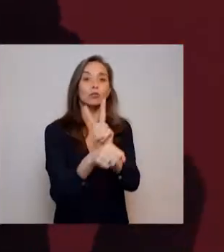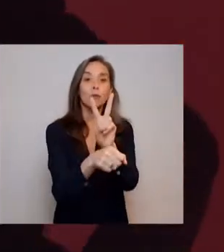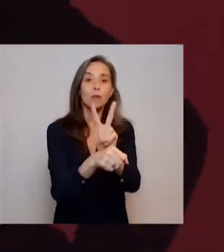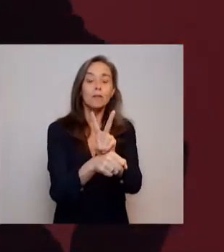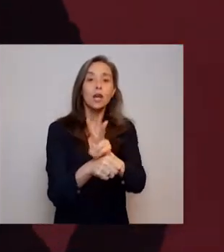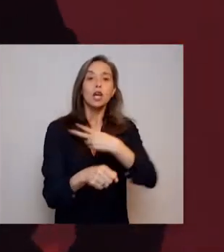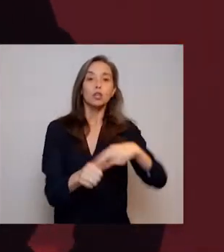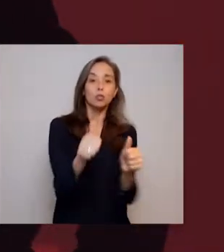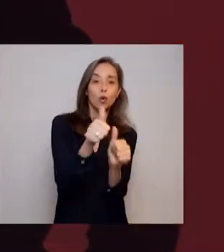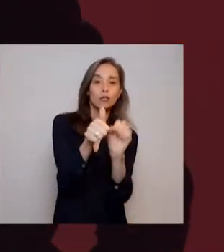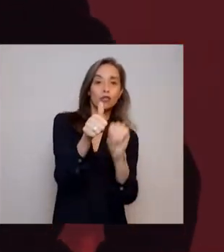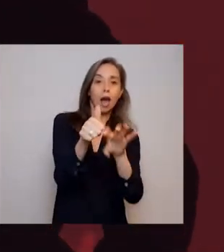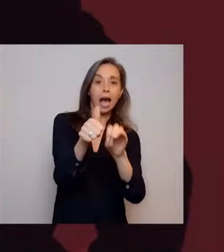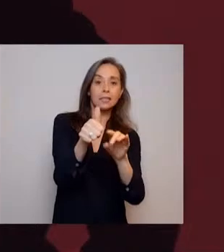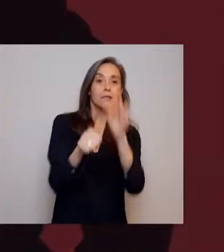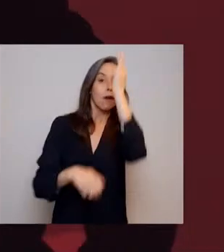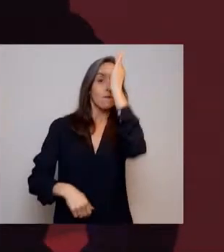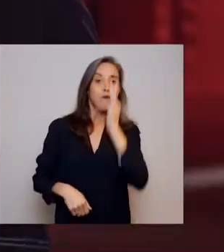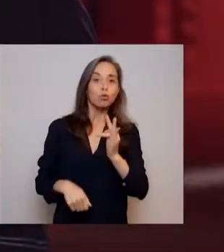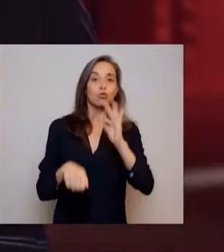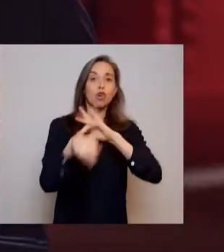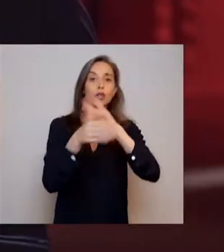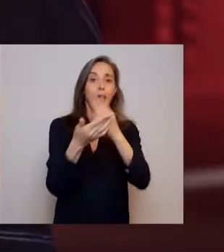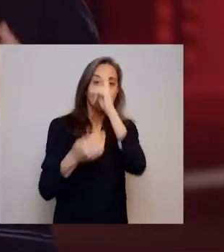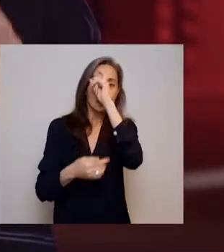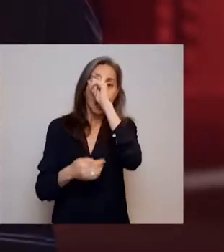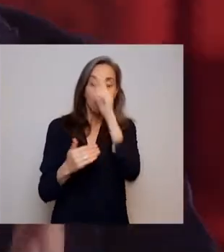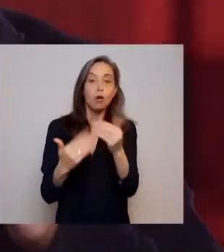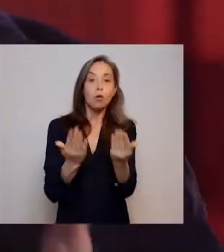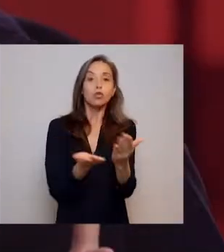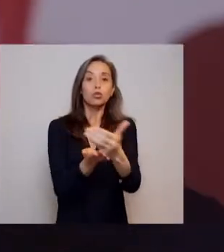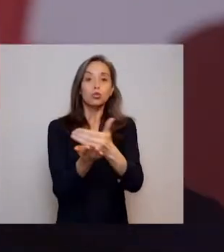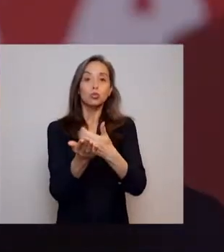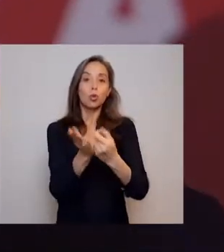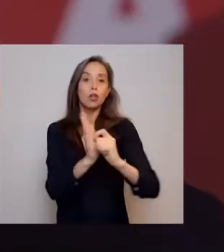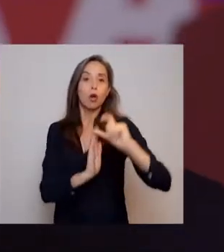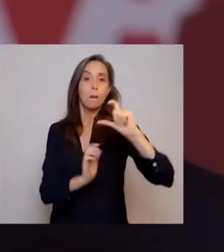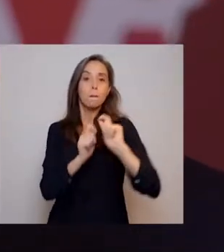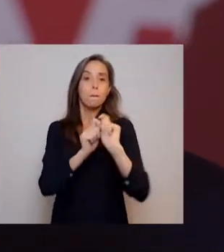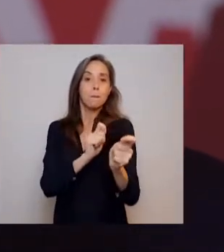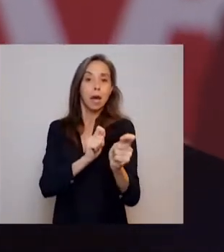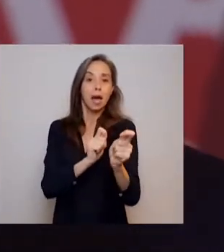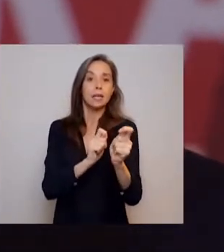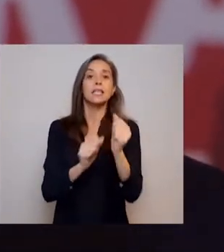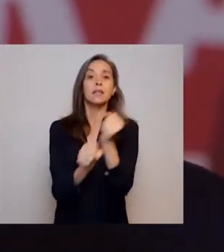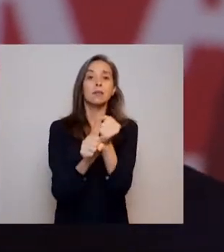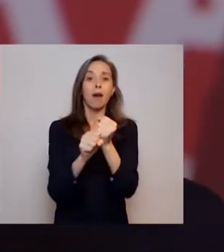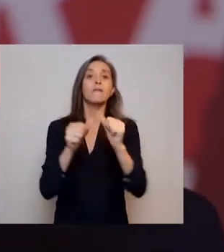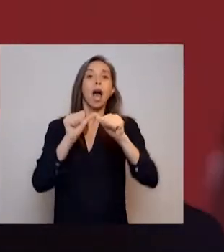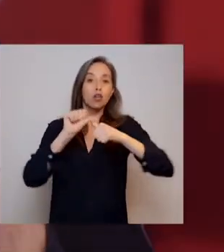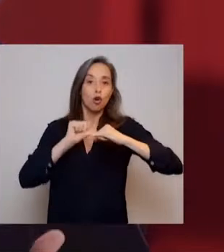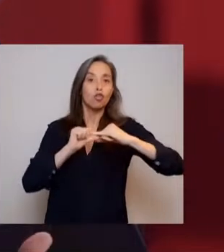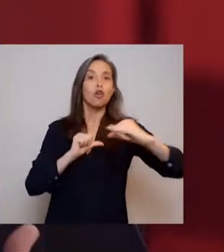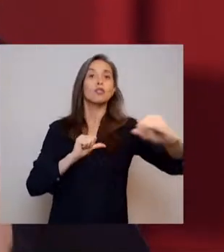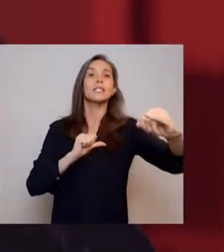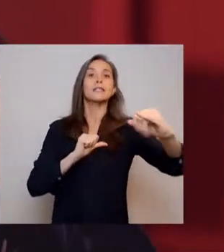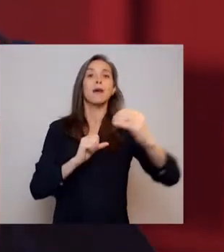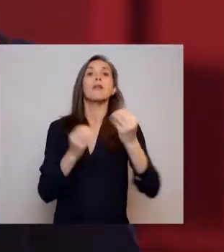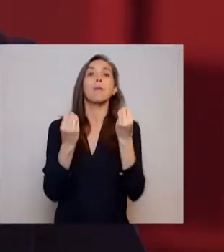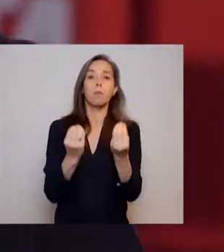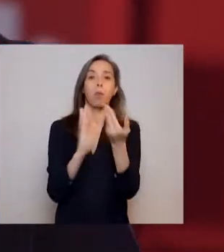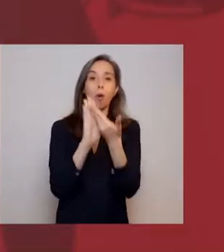nuestros asistentes la educación y funcionarios de la salud tendrán un aumento de sus remuneraciones y estabilidad laboral será